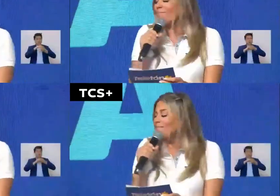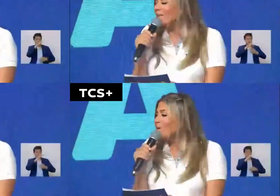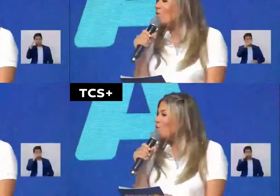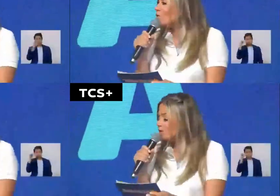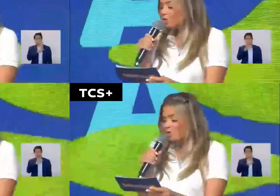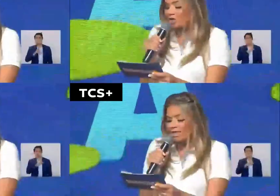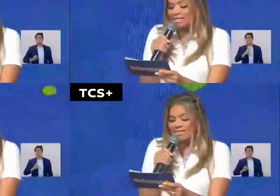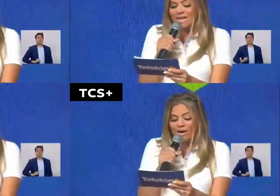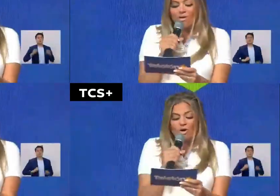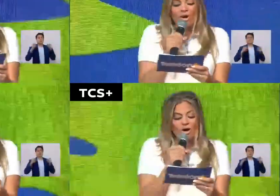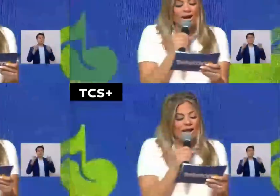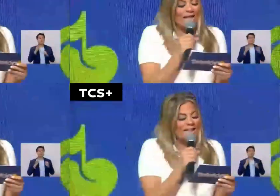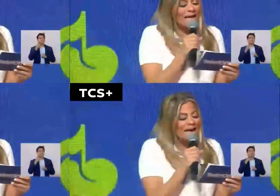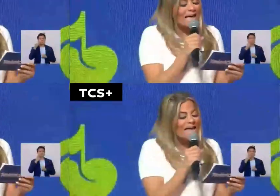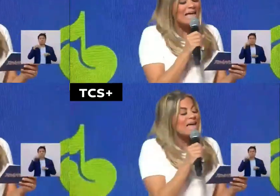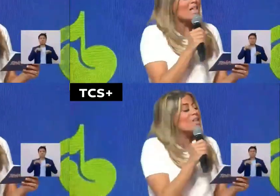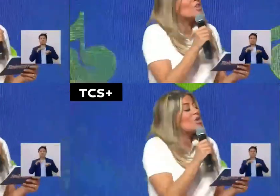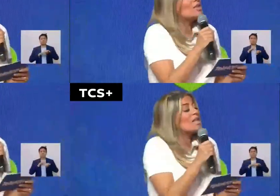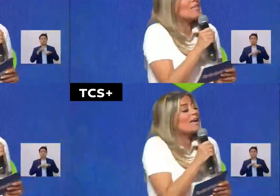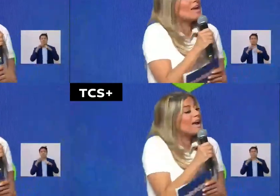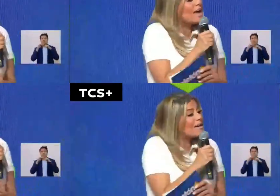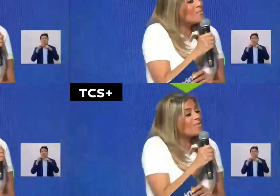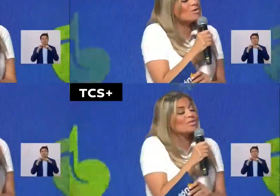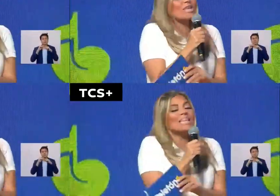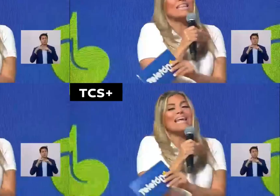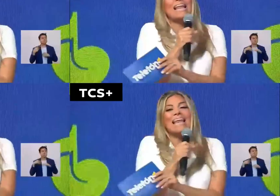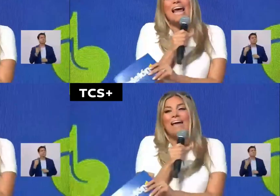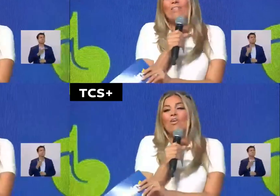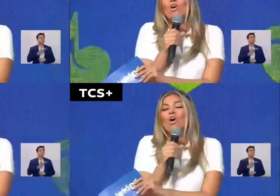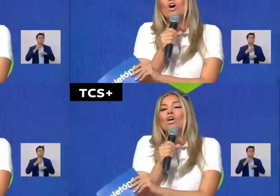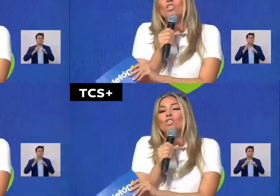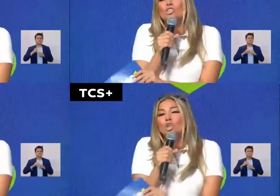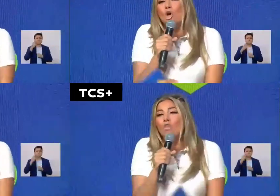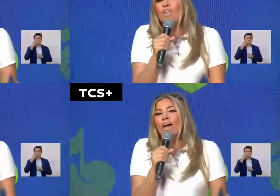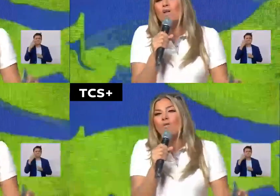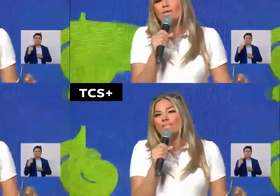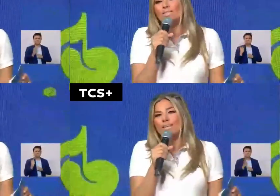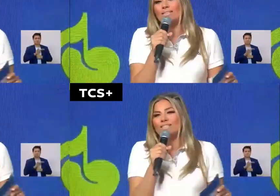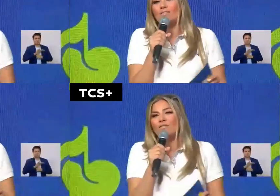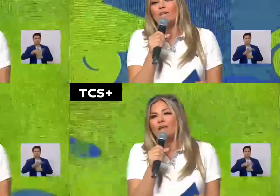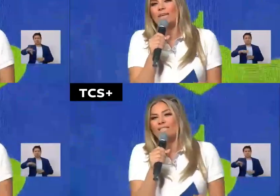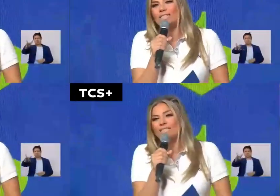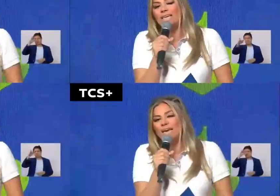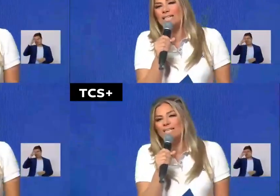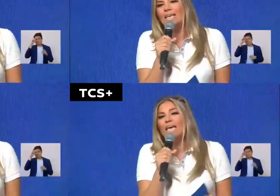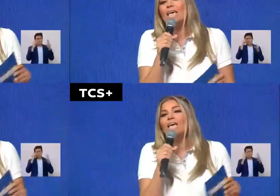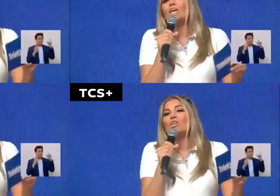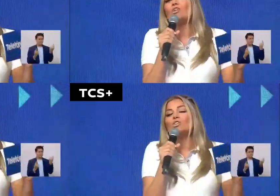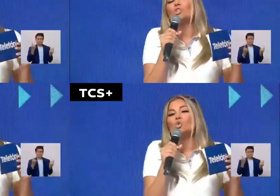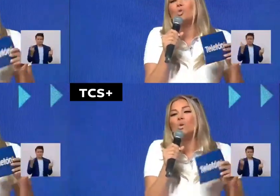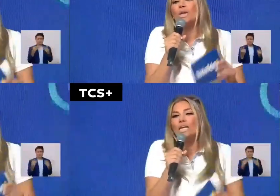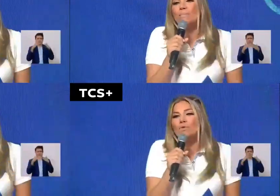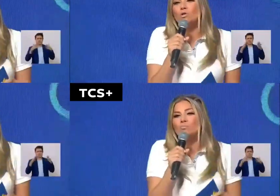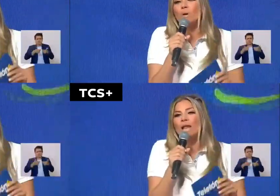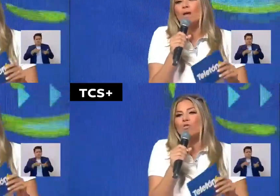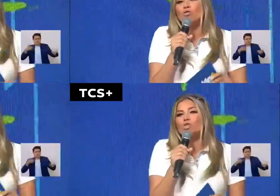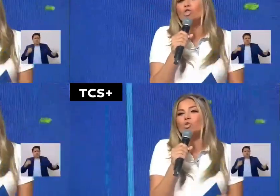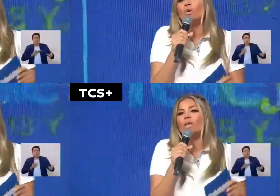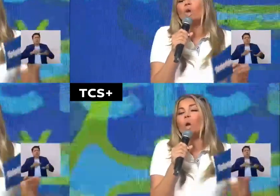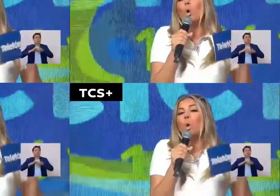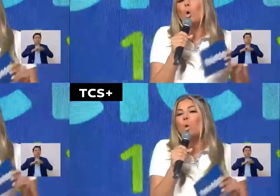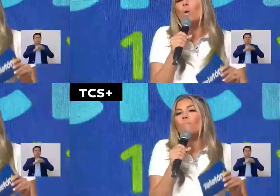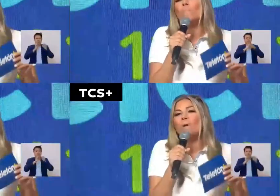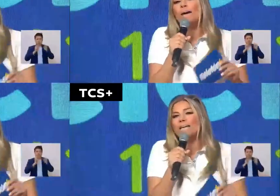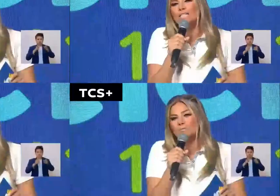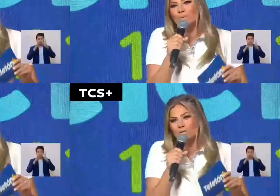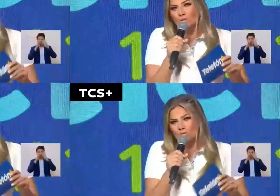Nacional, para vivir juntos esta jornada donde dejamos de lado todas nuestras diferencias y nos unimos para